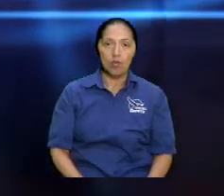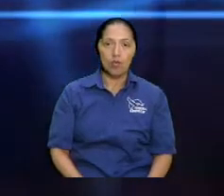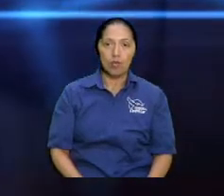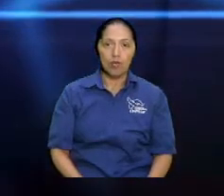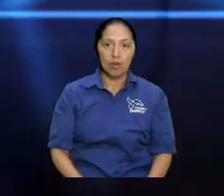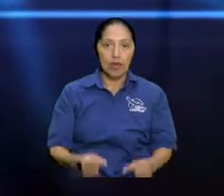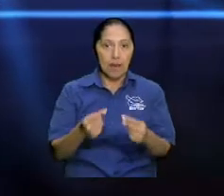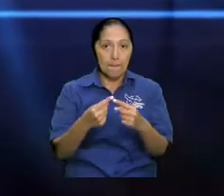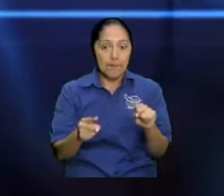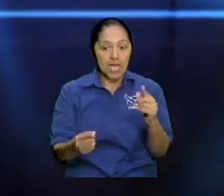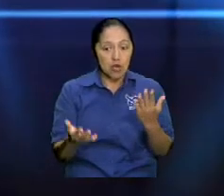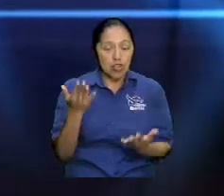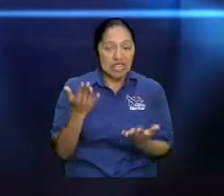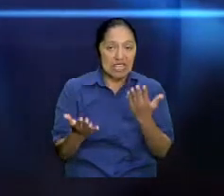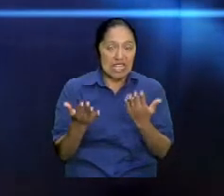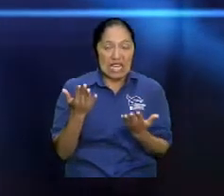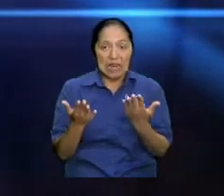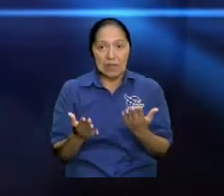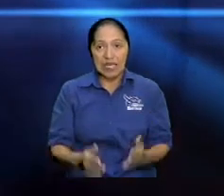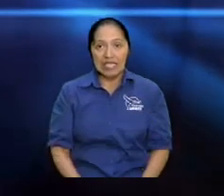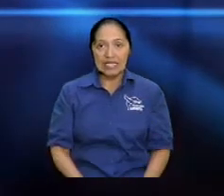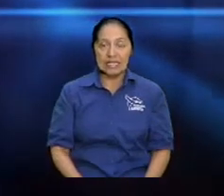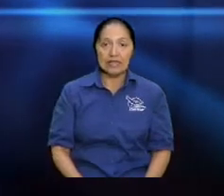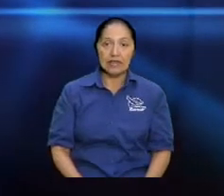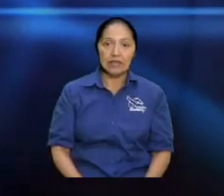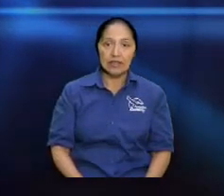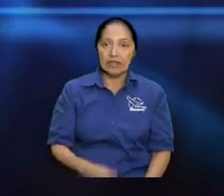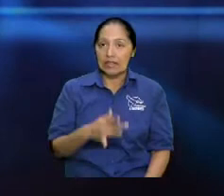¡Cobarde! ¡Chupahuesos! ¡Busca likes! ¡No!